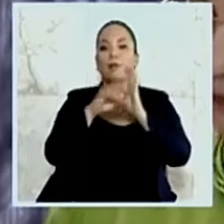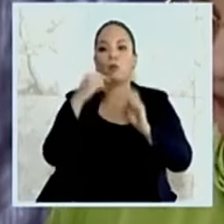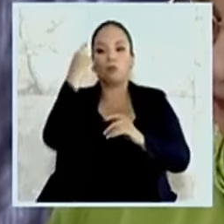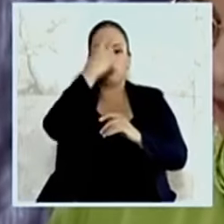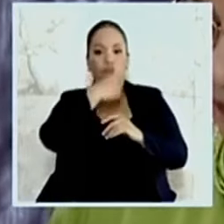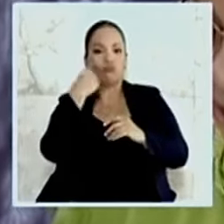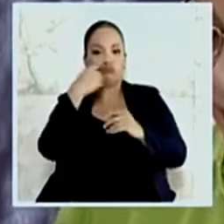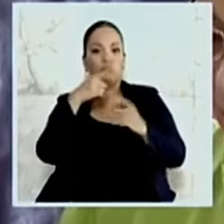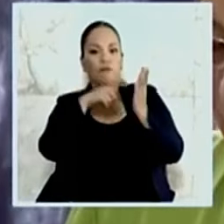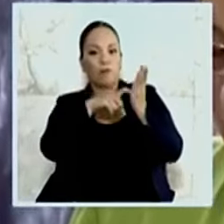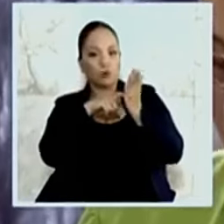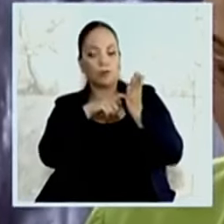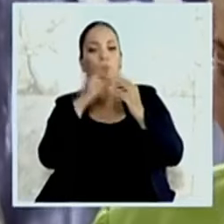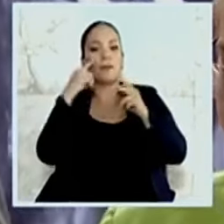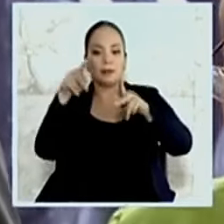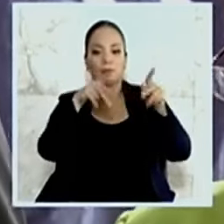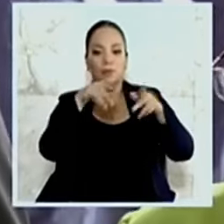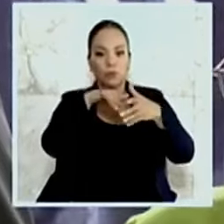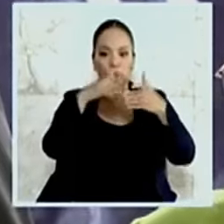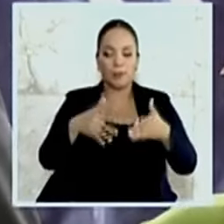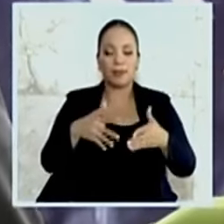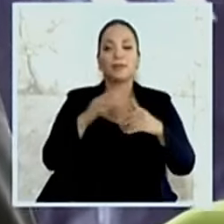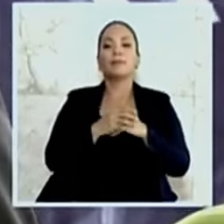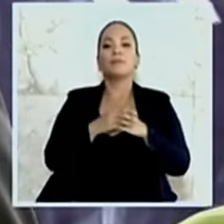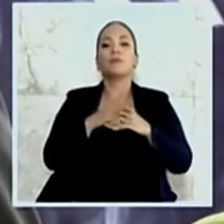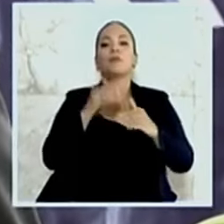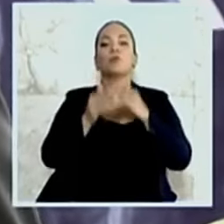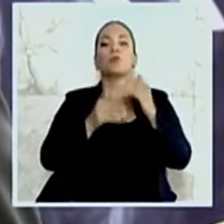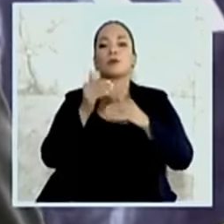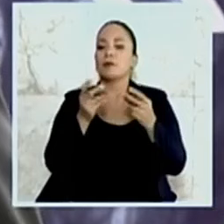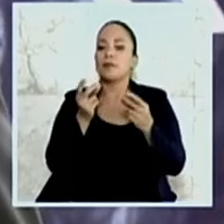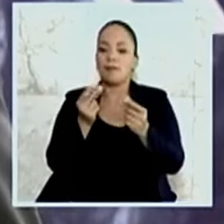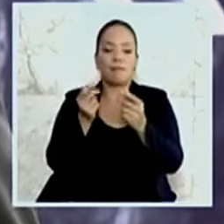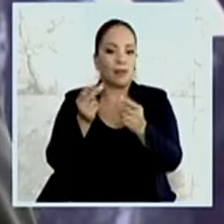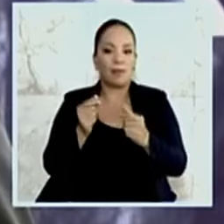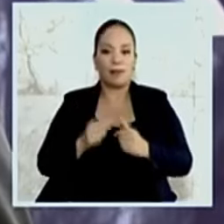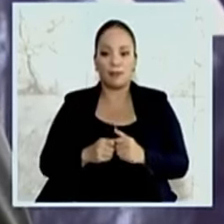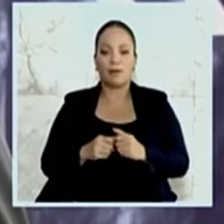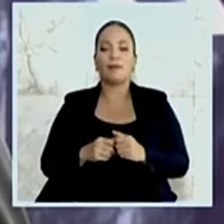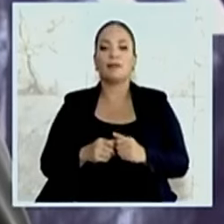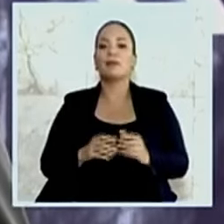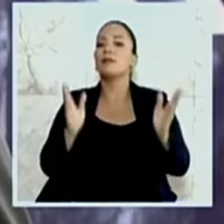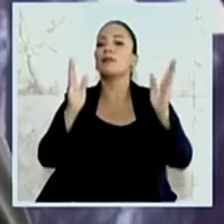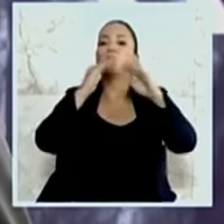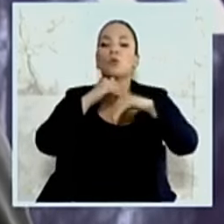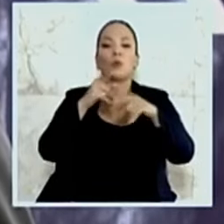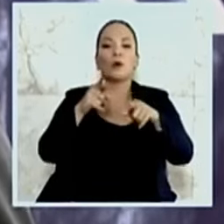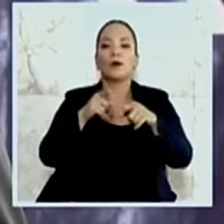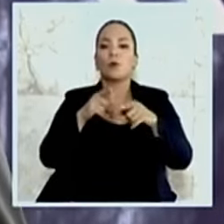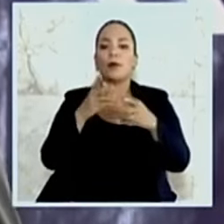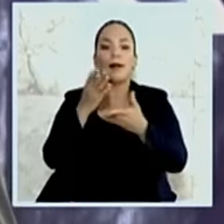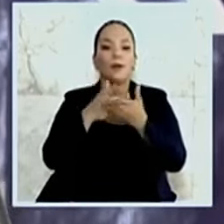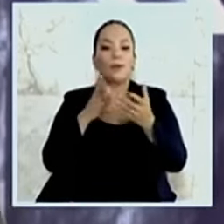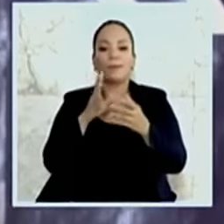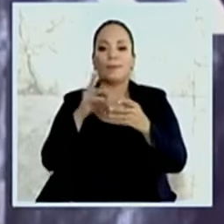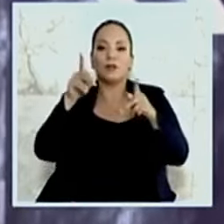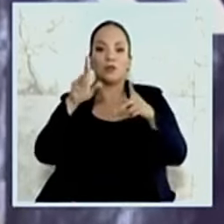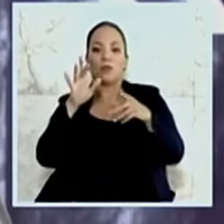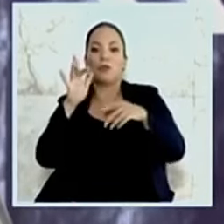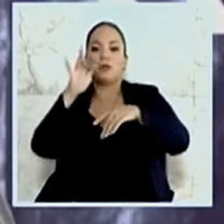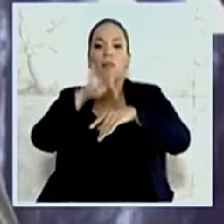ministra. Muy rápidamente, es una plataforma que tiene medidas de seguridad importantes como reconocimiento facial para